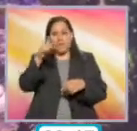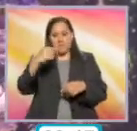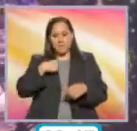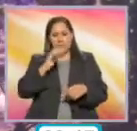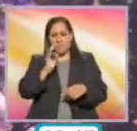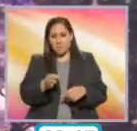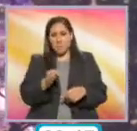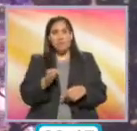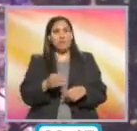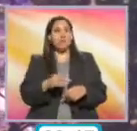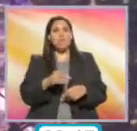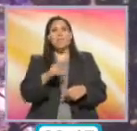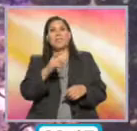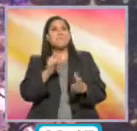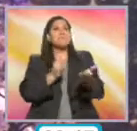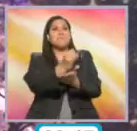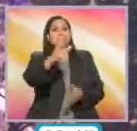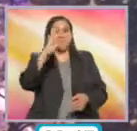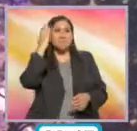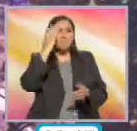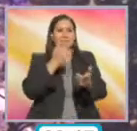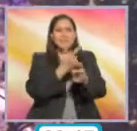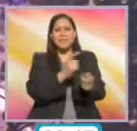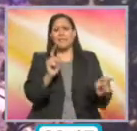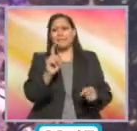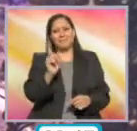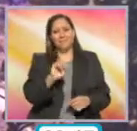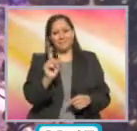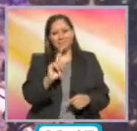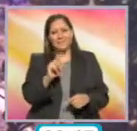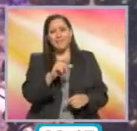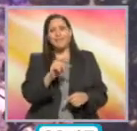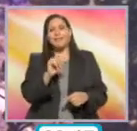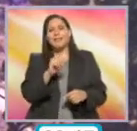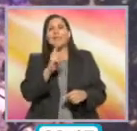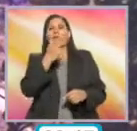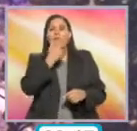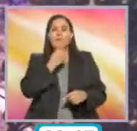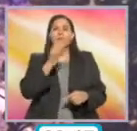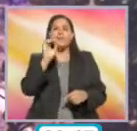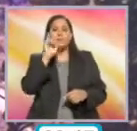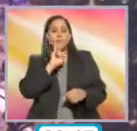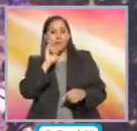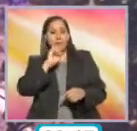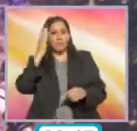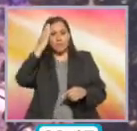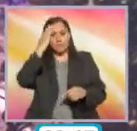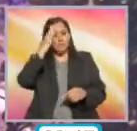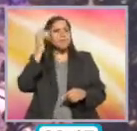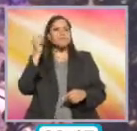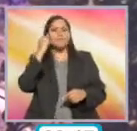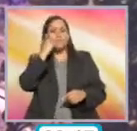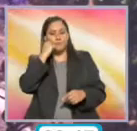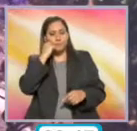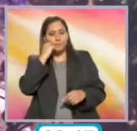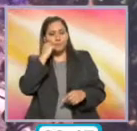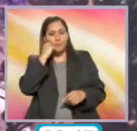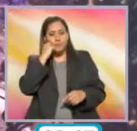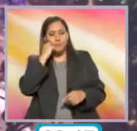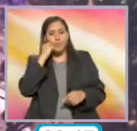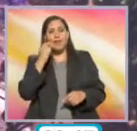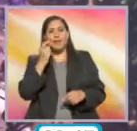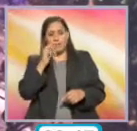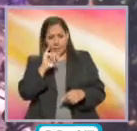tuve la imagen paterna, que es la parte, sea hombre, sea mujer quien la ejerza, ojo, de esa imagen paterna